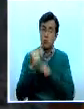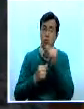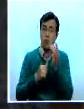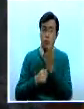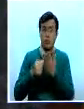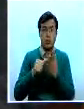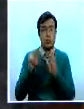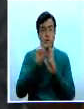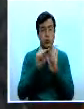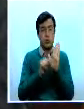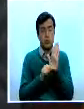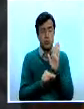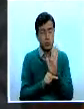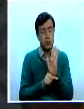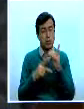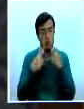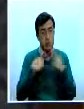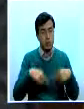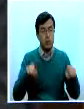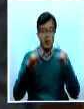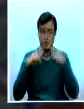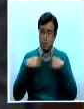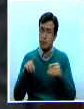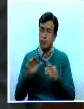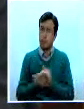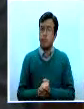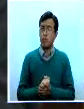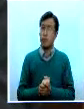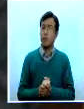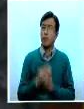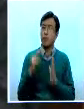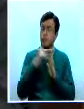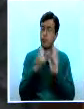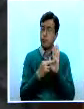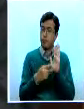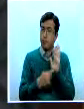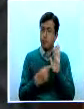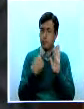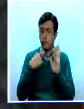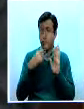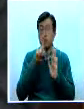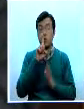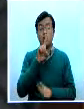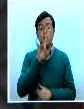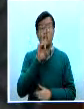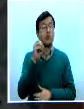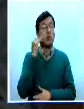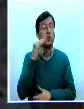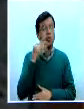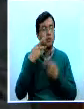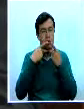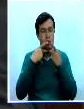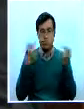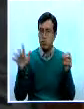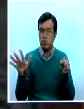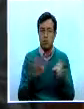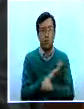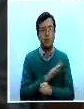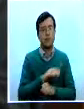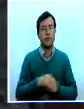las primeras normativas reglamenta en la aplicación de algunos tramos de esta ley por cierto hay un plazo de 180 días para emitir toda esa